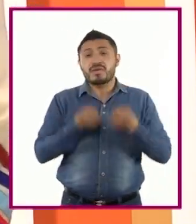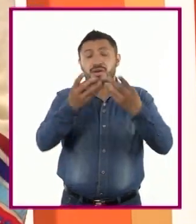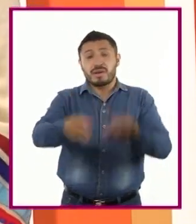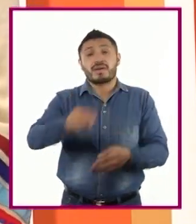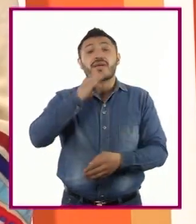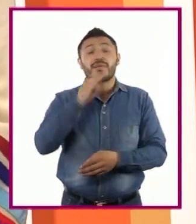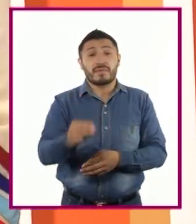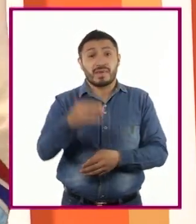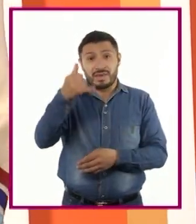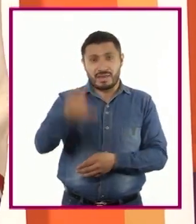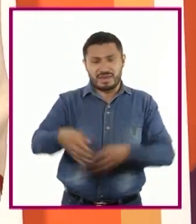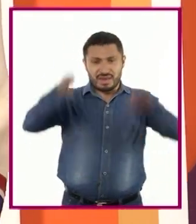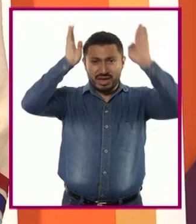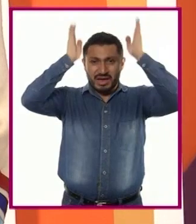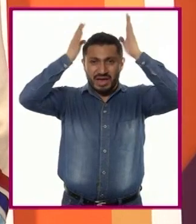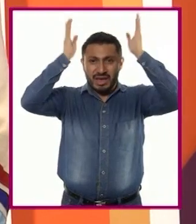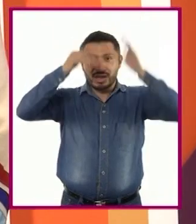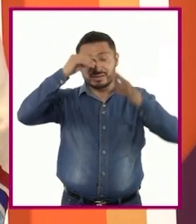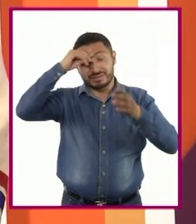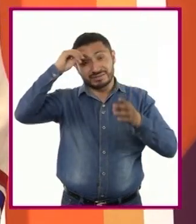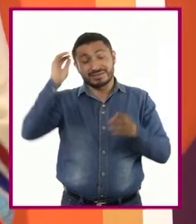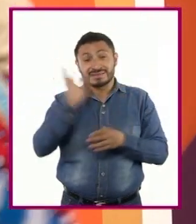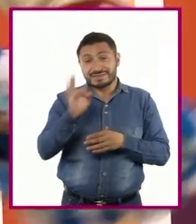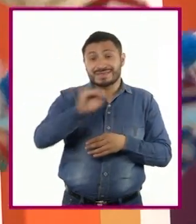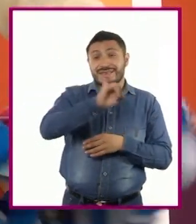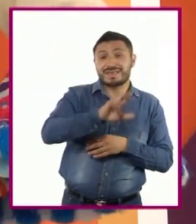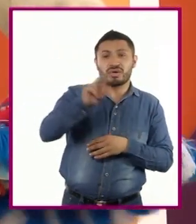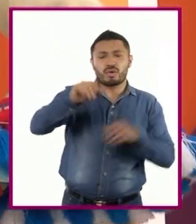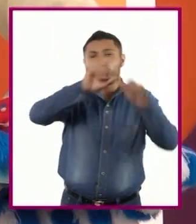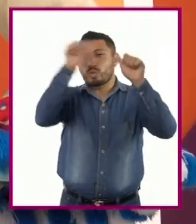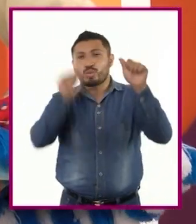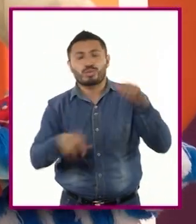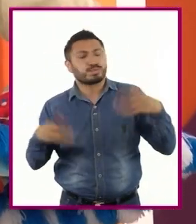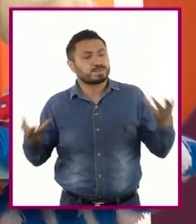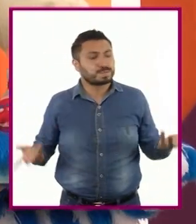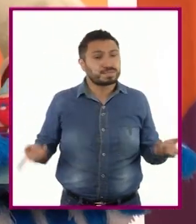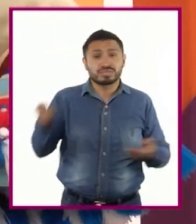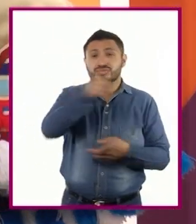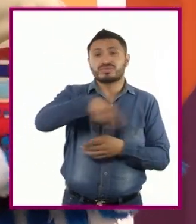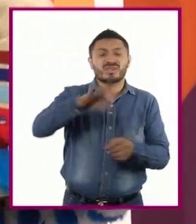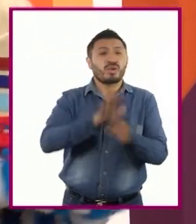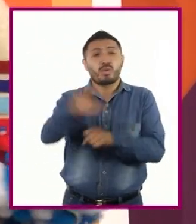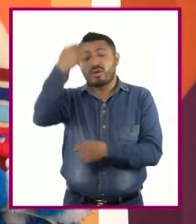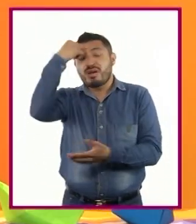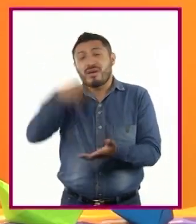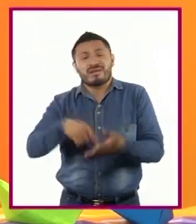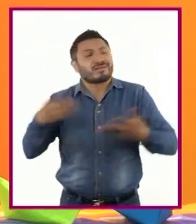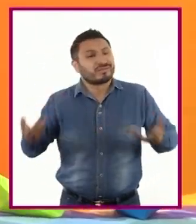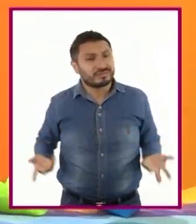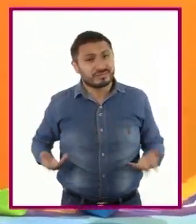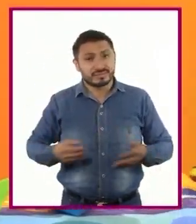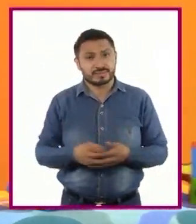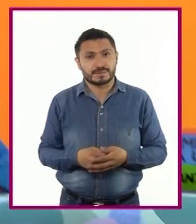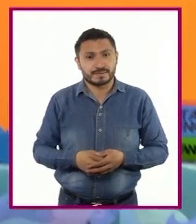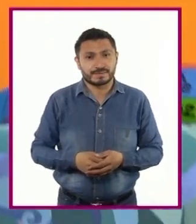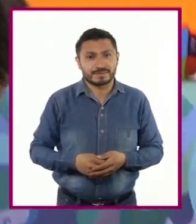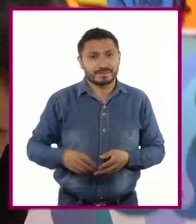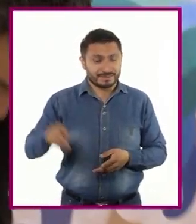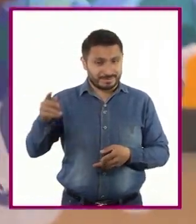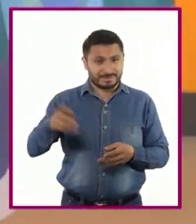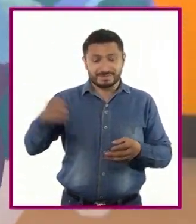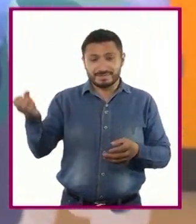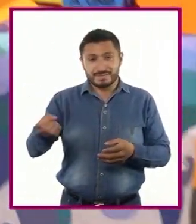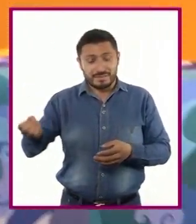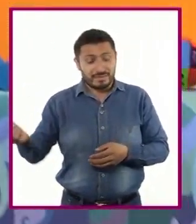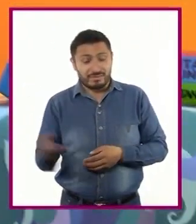Y lo del burro, si es o no arte, ¿ustedes qué creen? Vamos a lanzar la pirinola